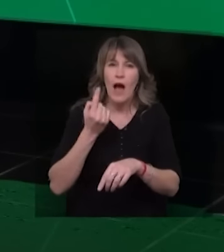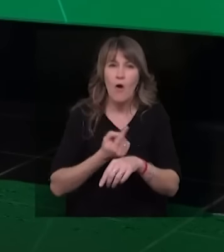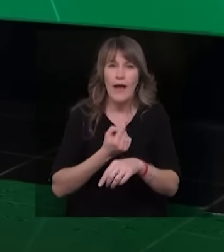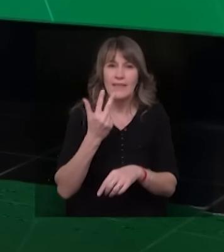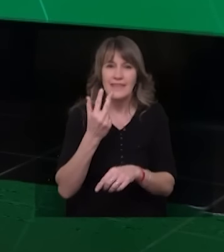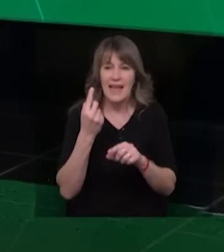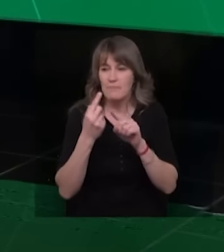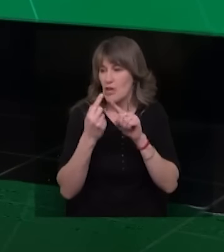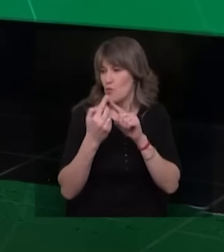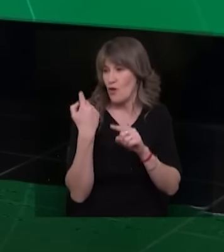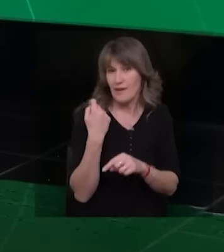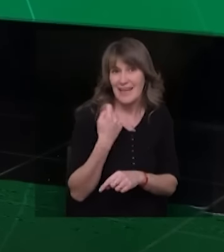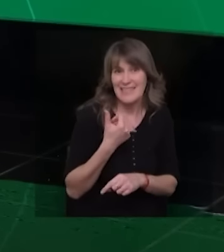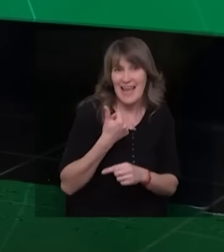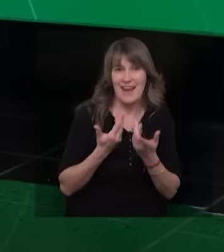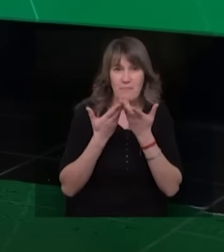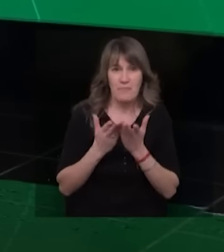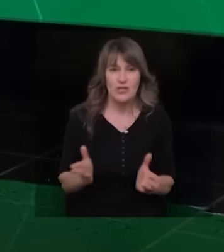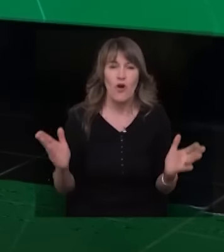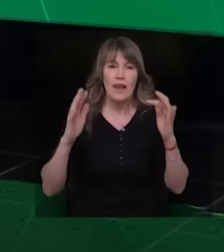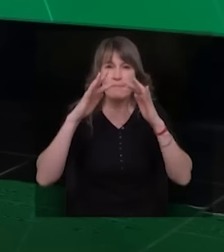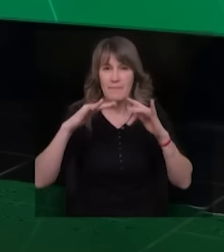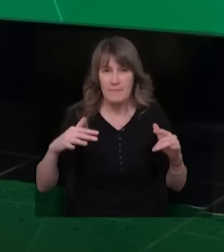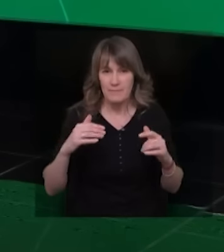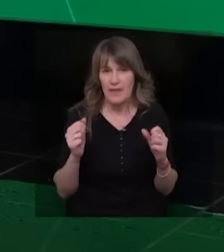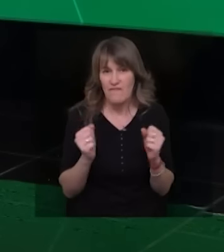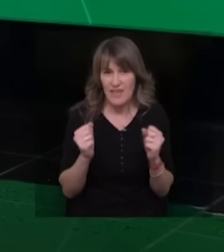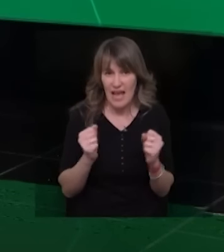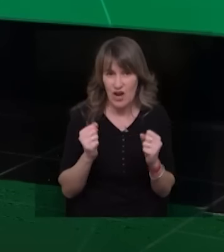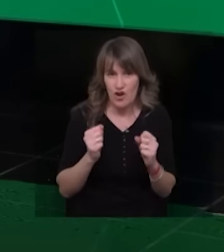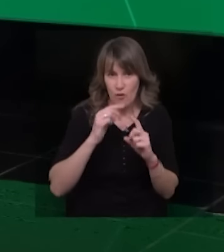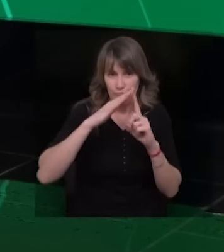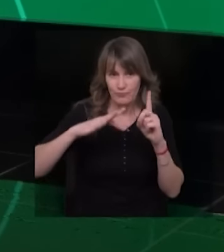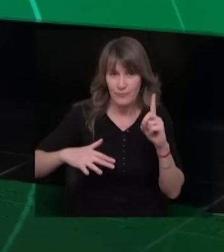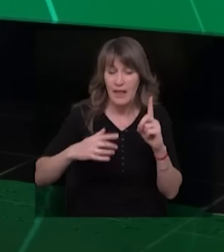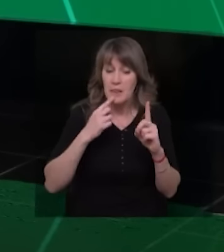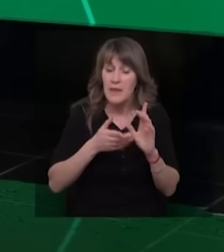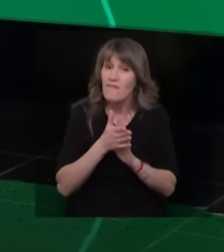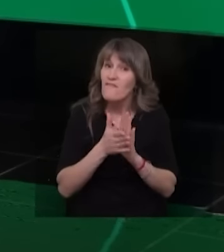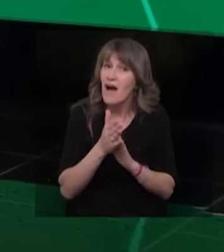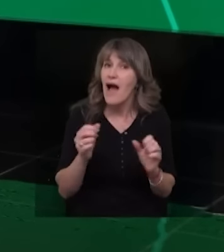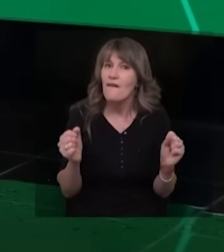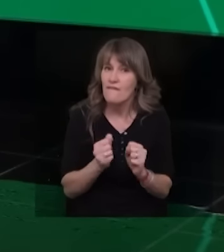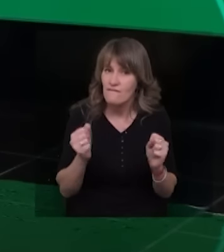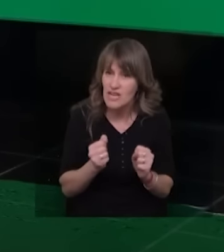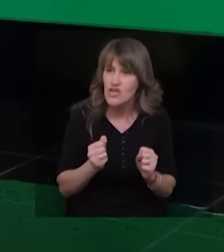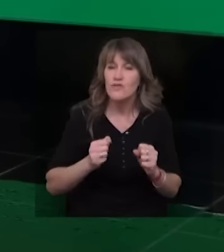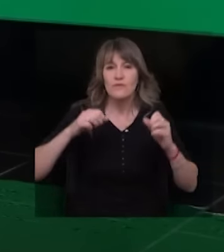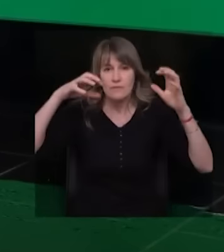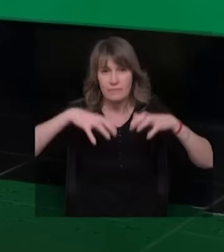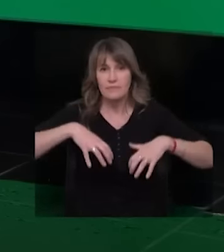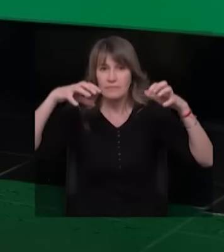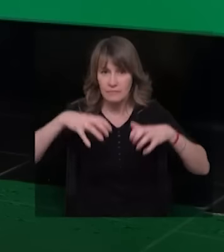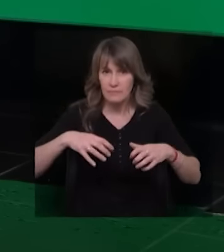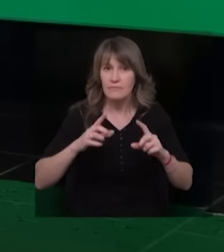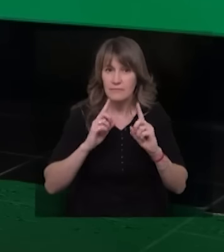minutos lo recibimos con con los brazos abiertos Aunque parece que va a traer frío y algo de lluvia sobre todo al final